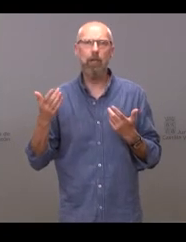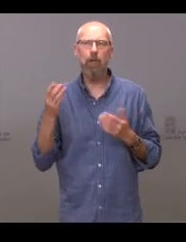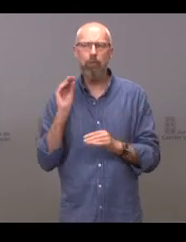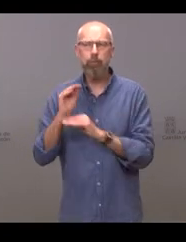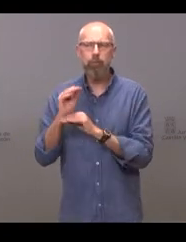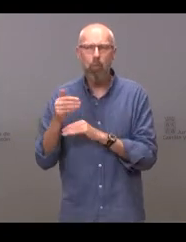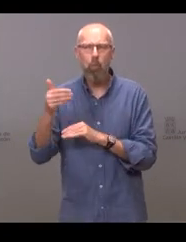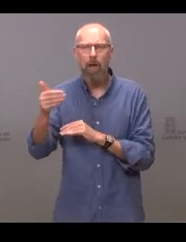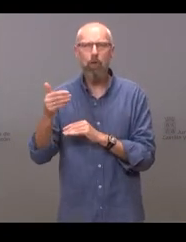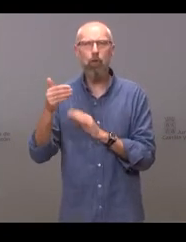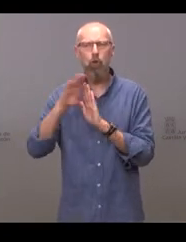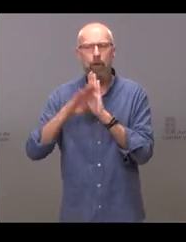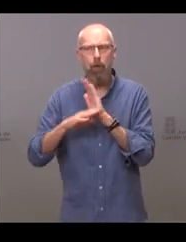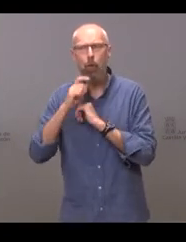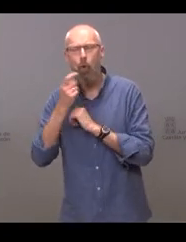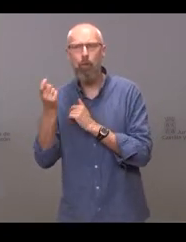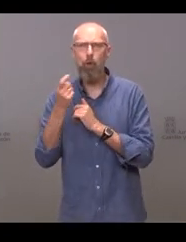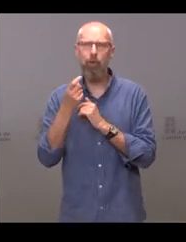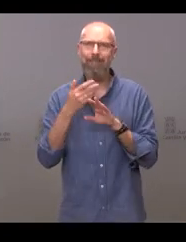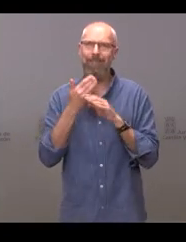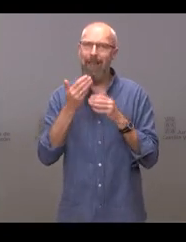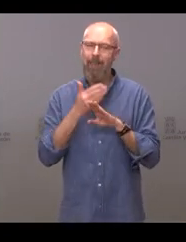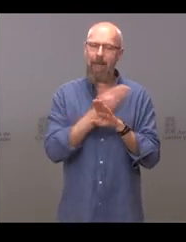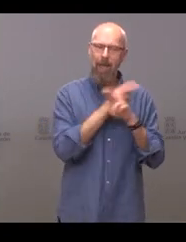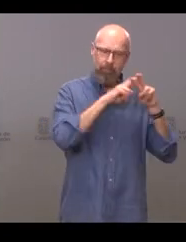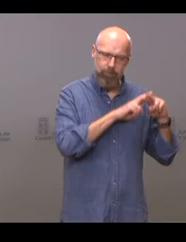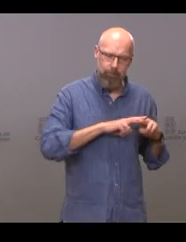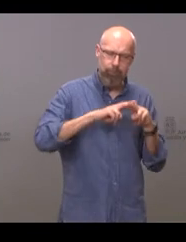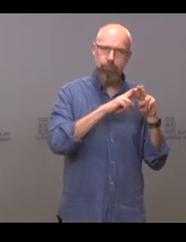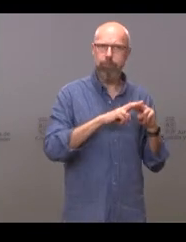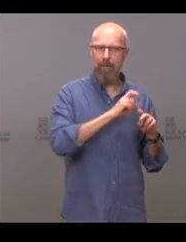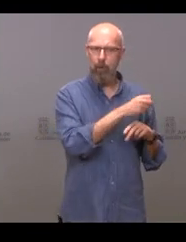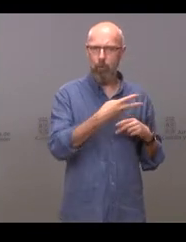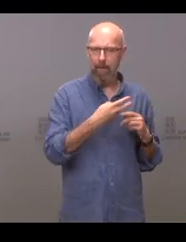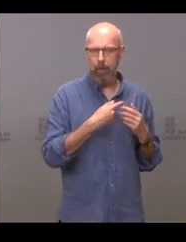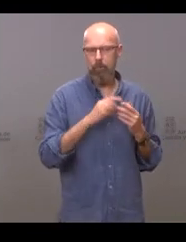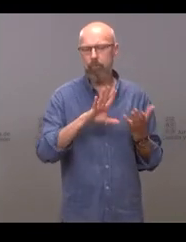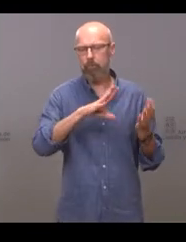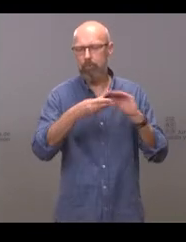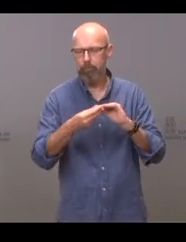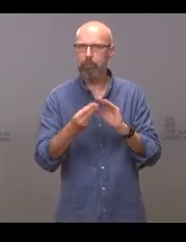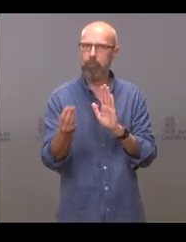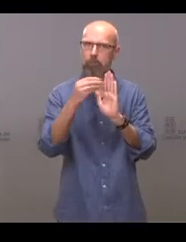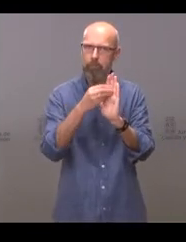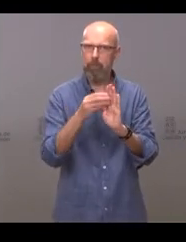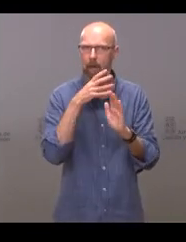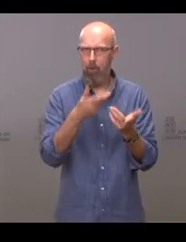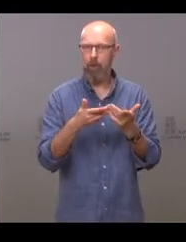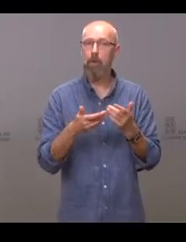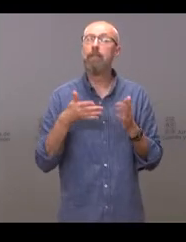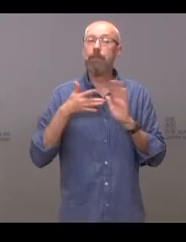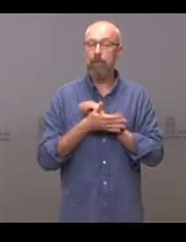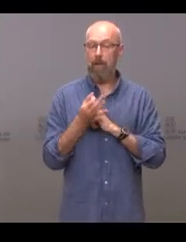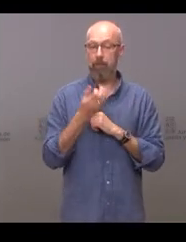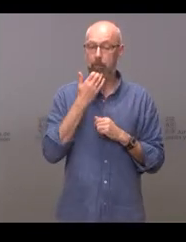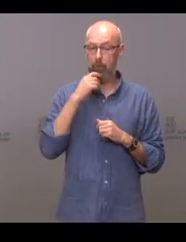condiciones económicas por lo tanto decir de que en esta comunidad autónoma nos gustaría